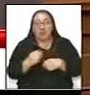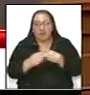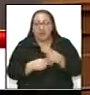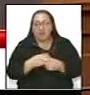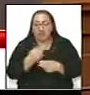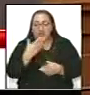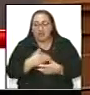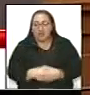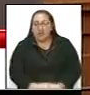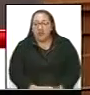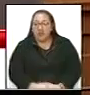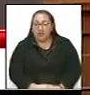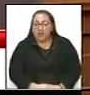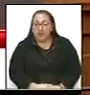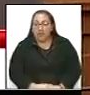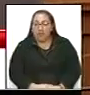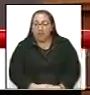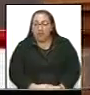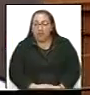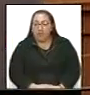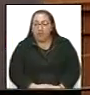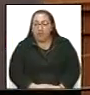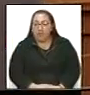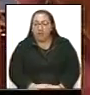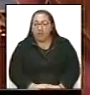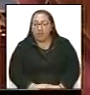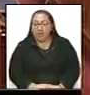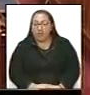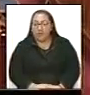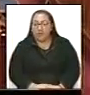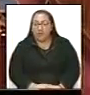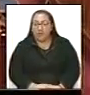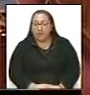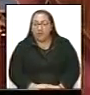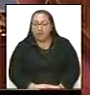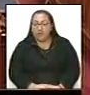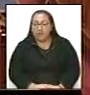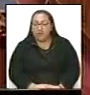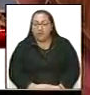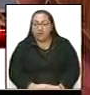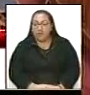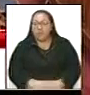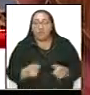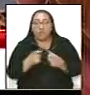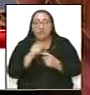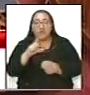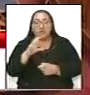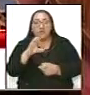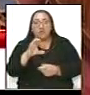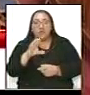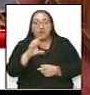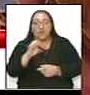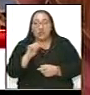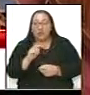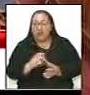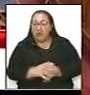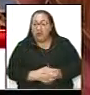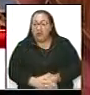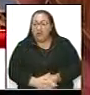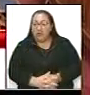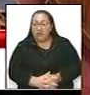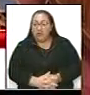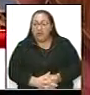nacional. Gracias, presidente. Gracias, congresista. Tiene la palabra el congresista Clayton Galván.